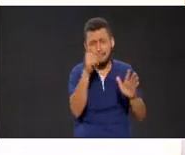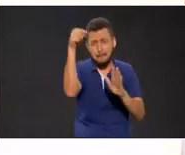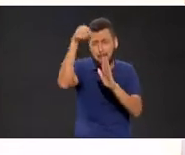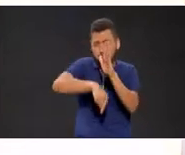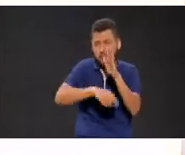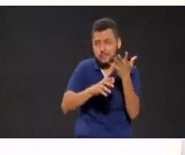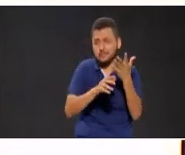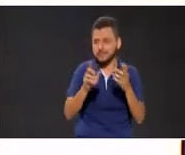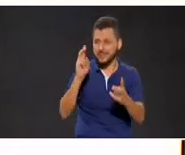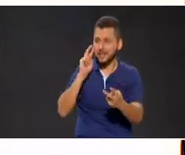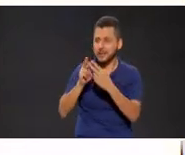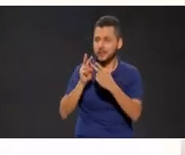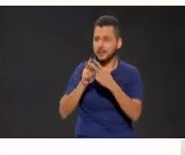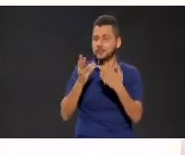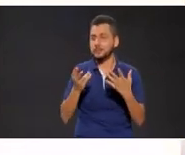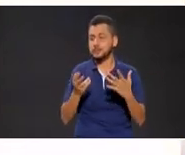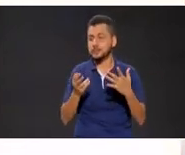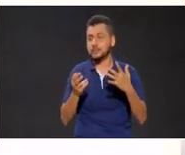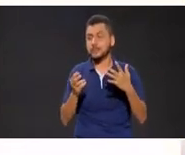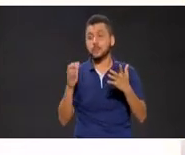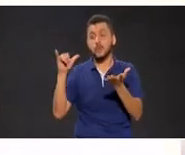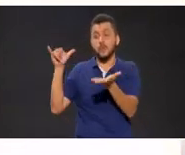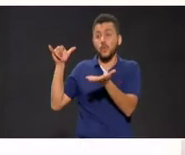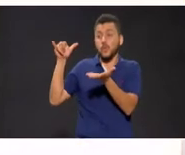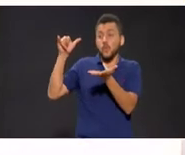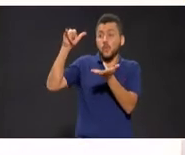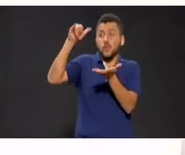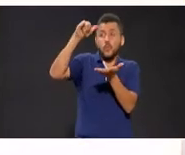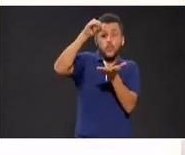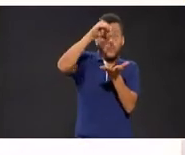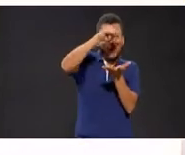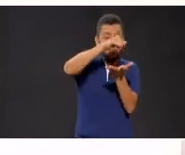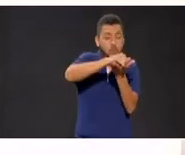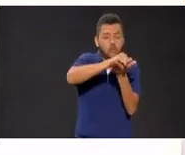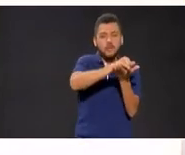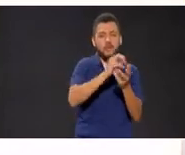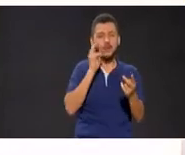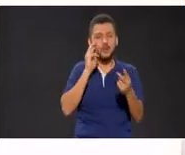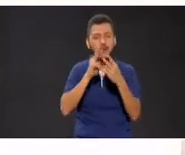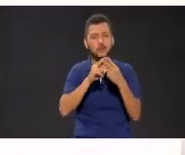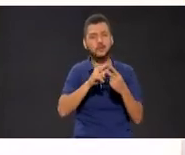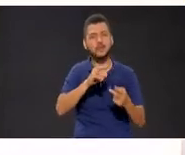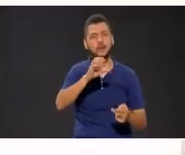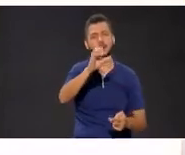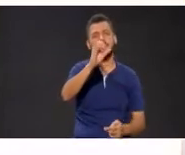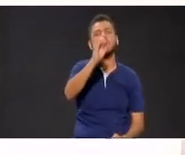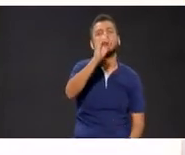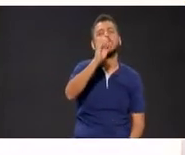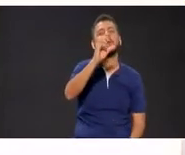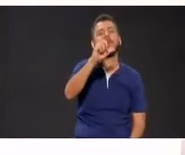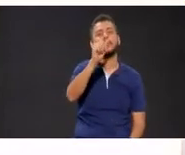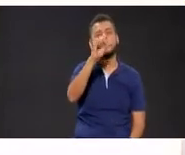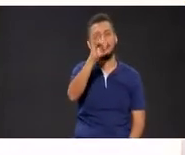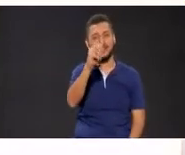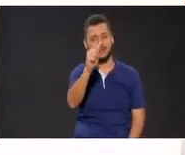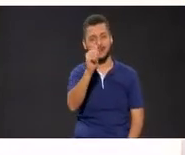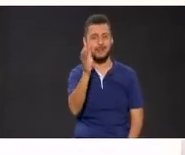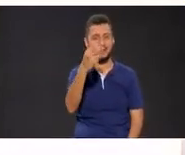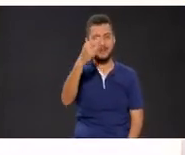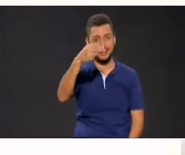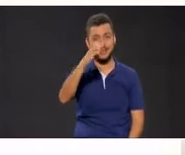aeropuerto olaya herrera se va o sea se va pero para río negro ya 18 minutos ayer en aeropuerto